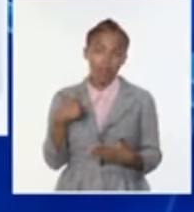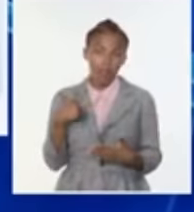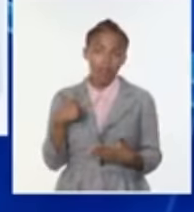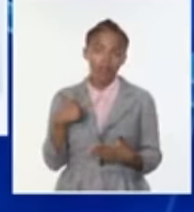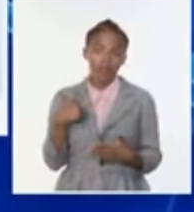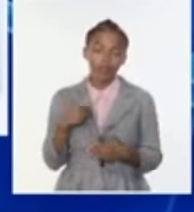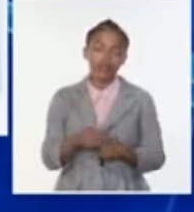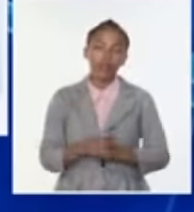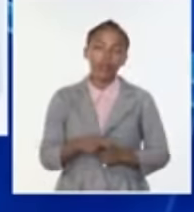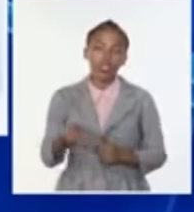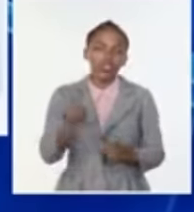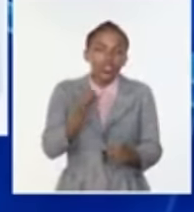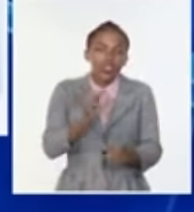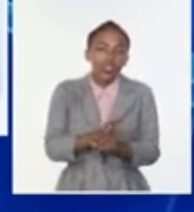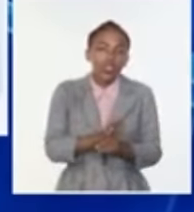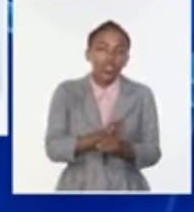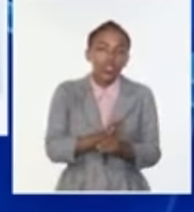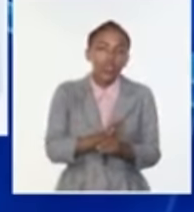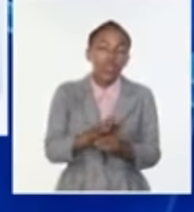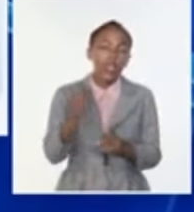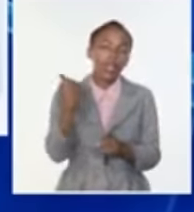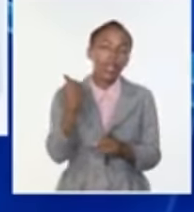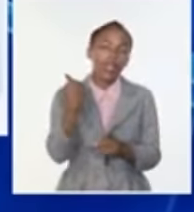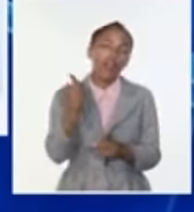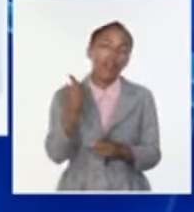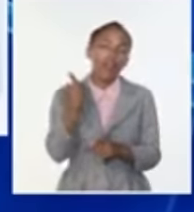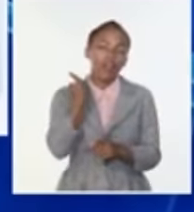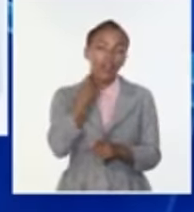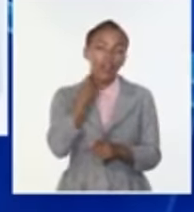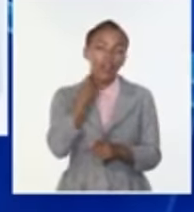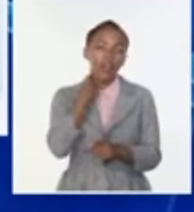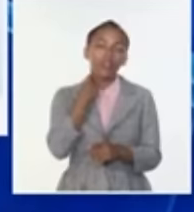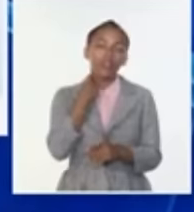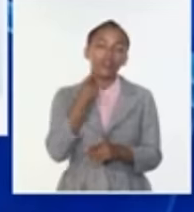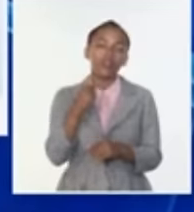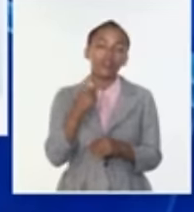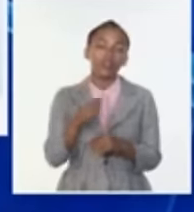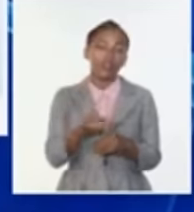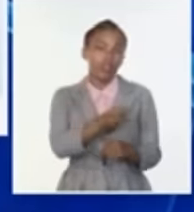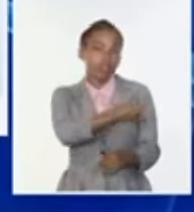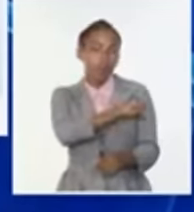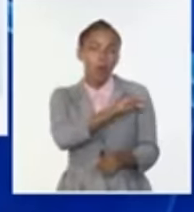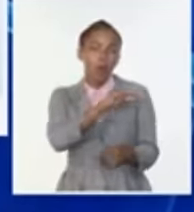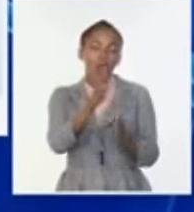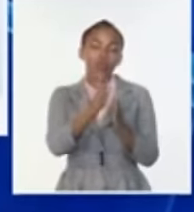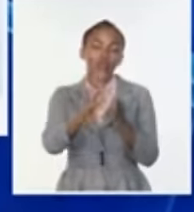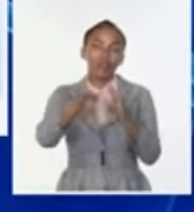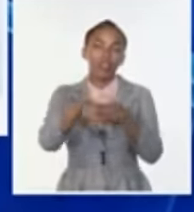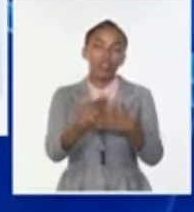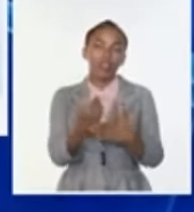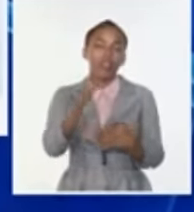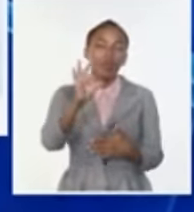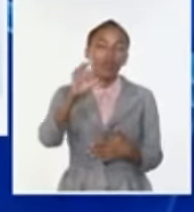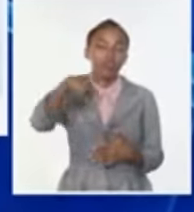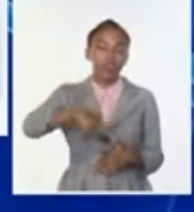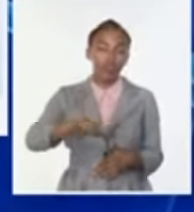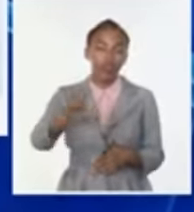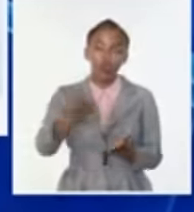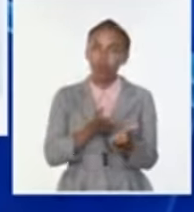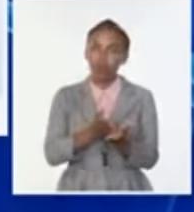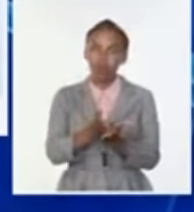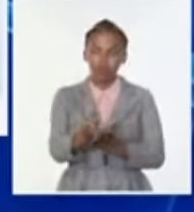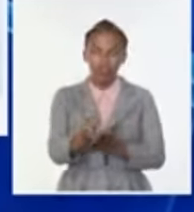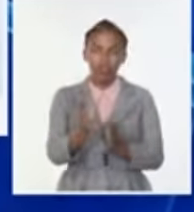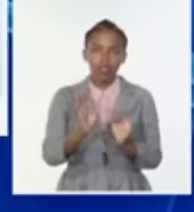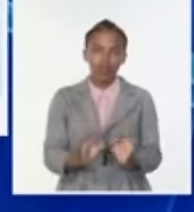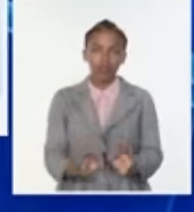Esto inició su implementación el pasado 8 de julio y se mantiene su seguimiento. Y el objetivo es, como